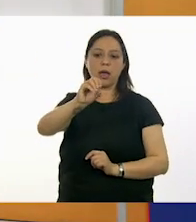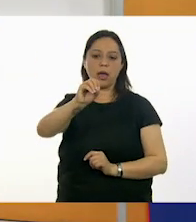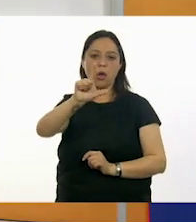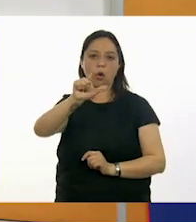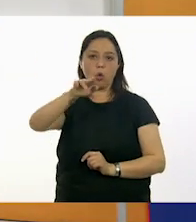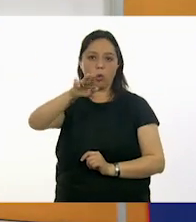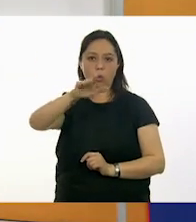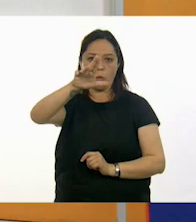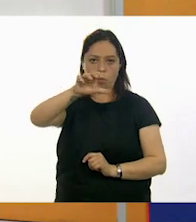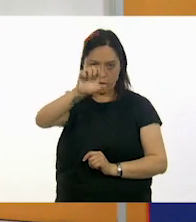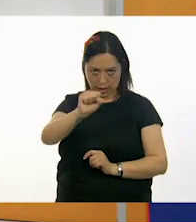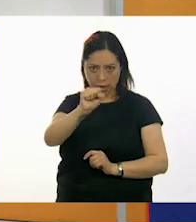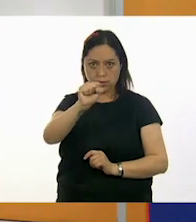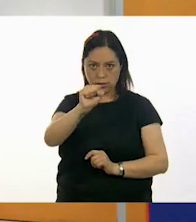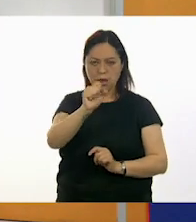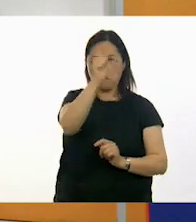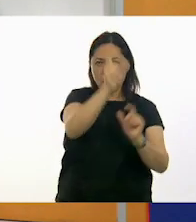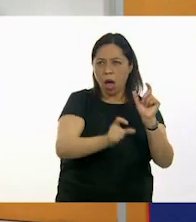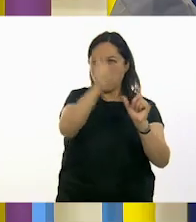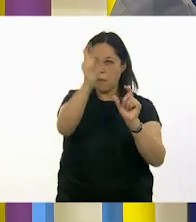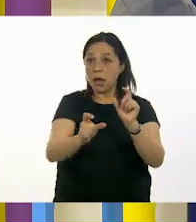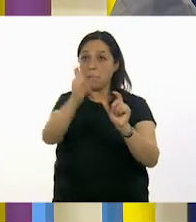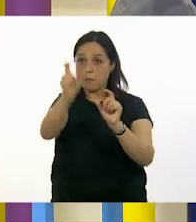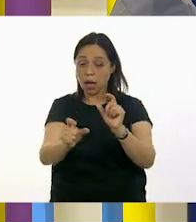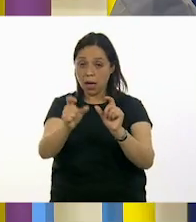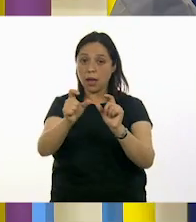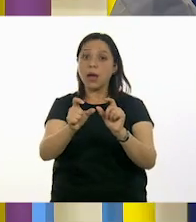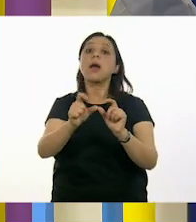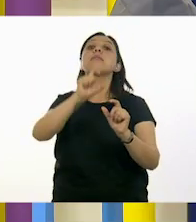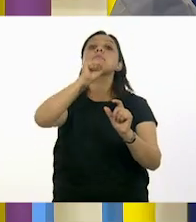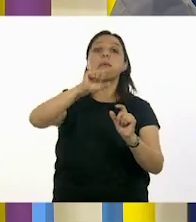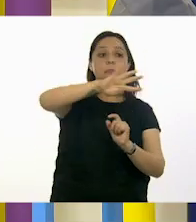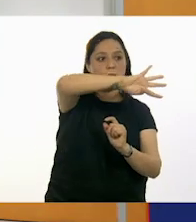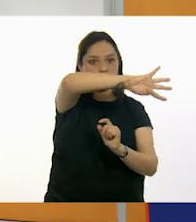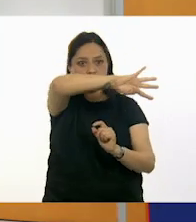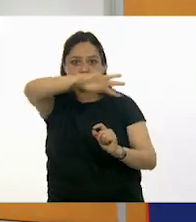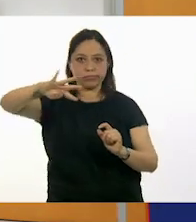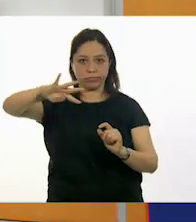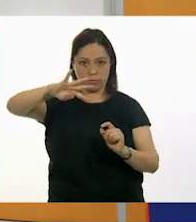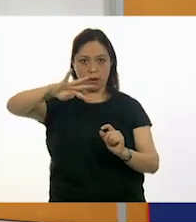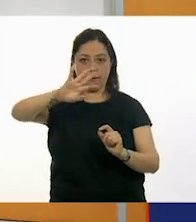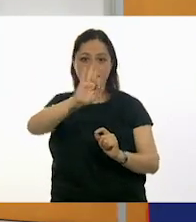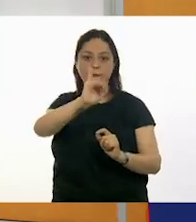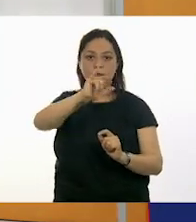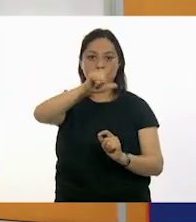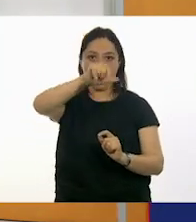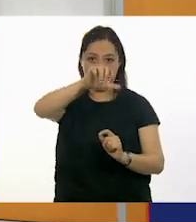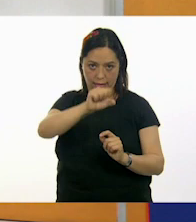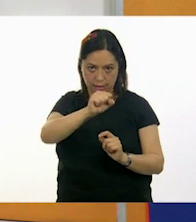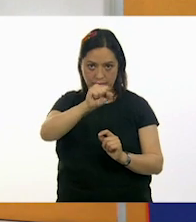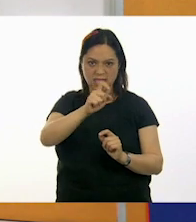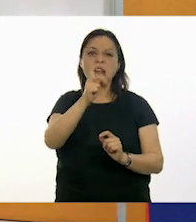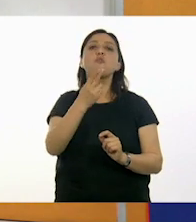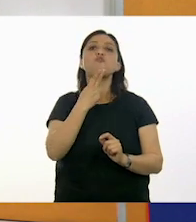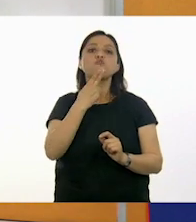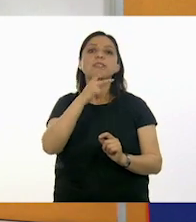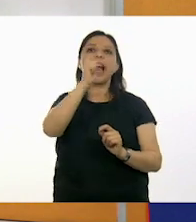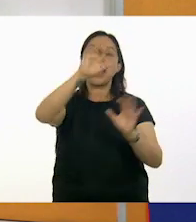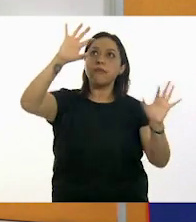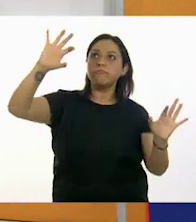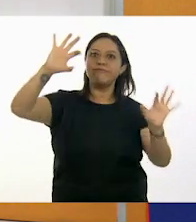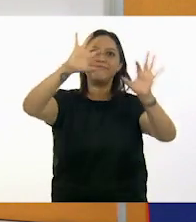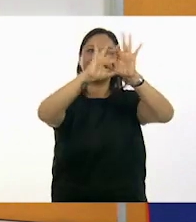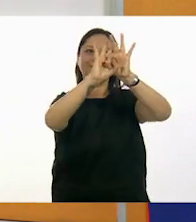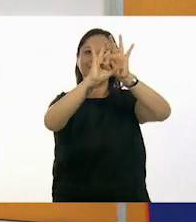diferentes aspectos, y también tiene filas, en las cuales estas se pueden unir como en forma de X de cruz, y donde se cruzan nos da